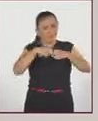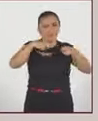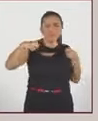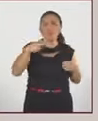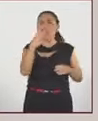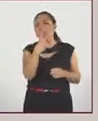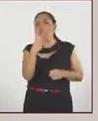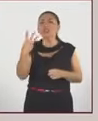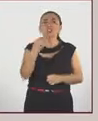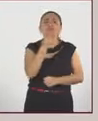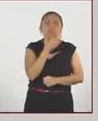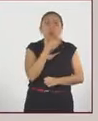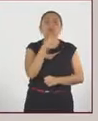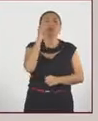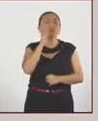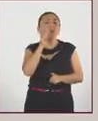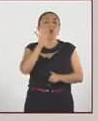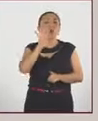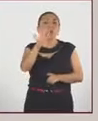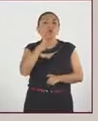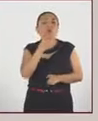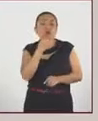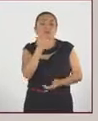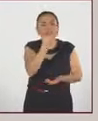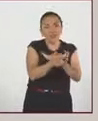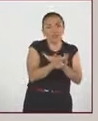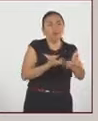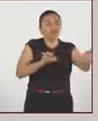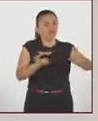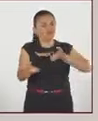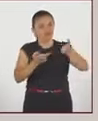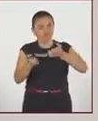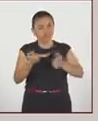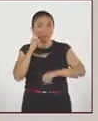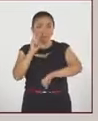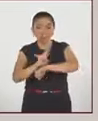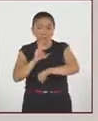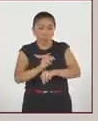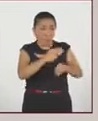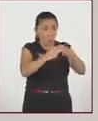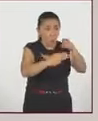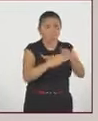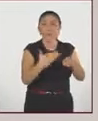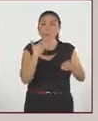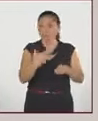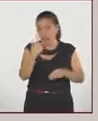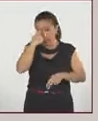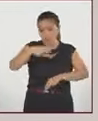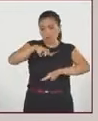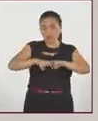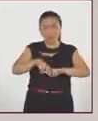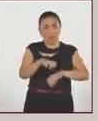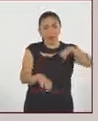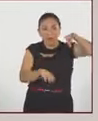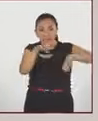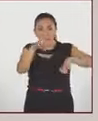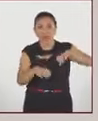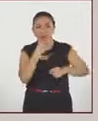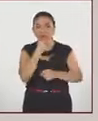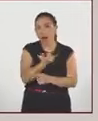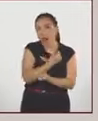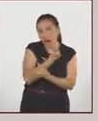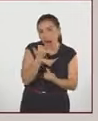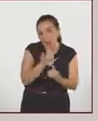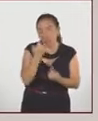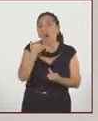minutos cada 45 minutos, asegurar que el mobiliario sea el correcto para el estudiante, no cargar